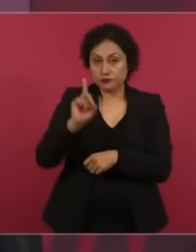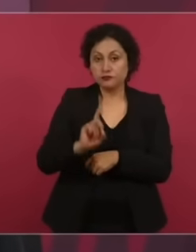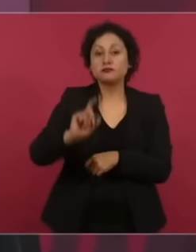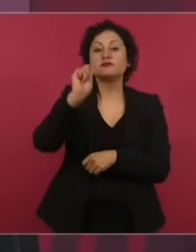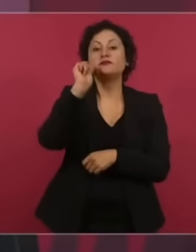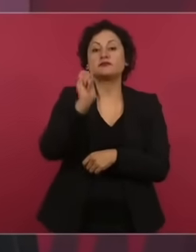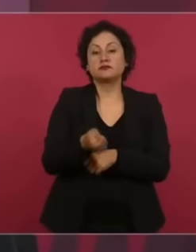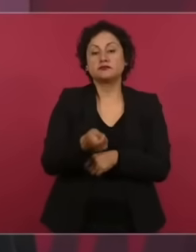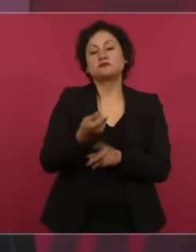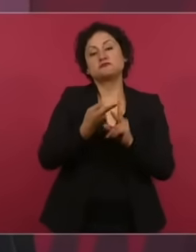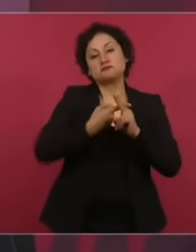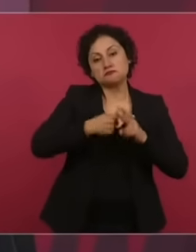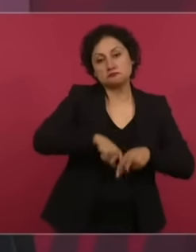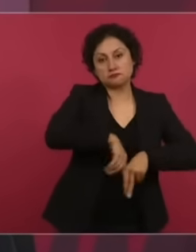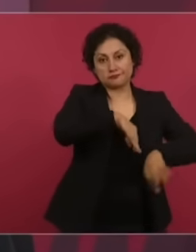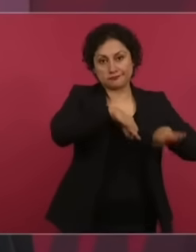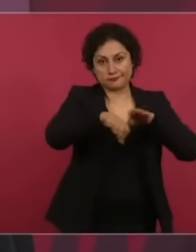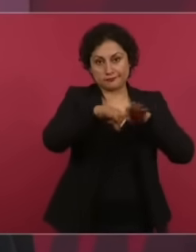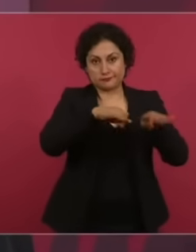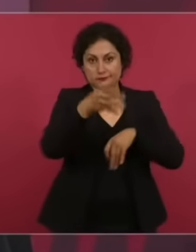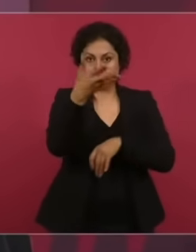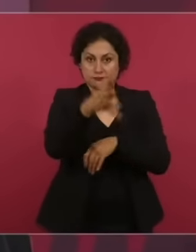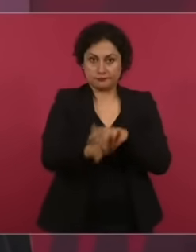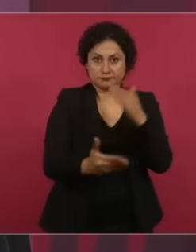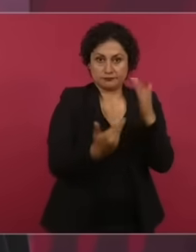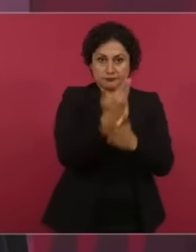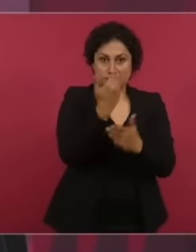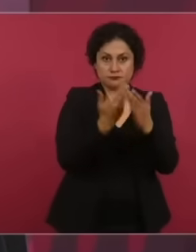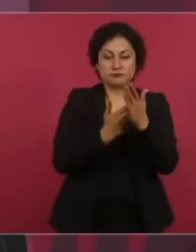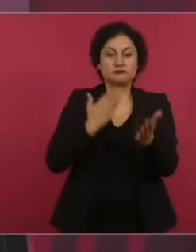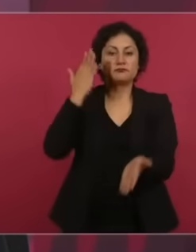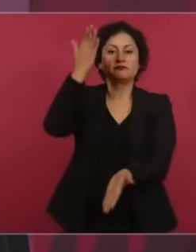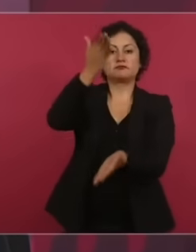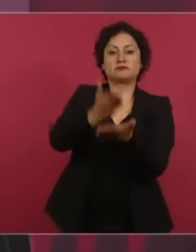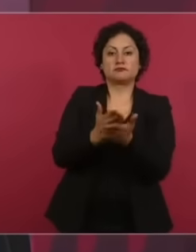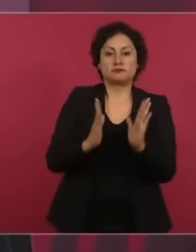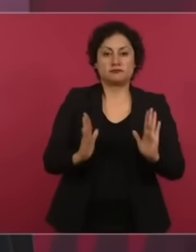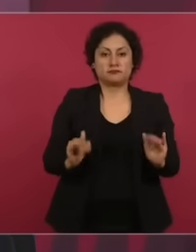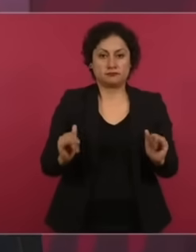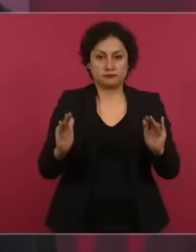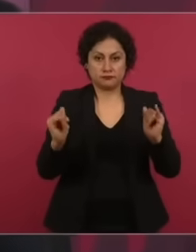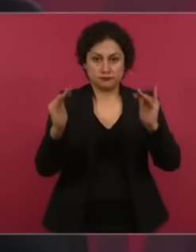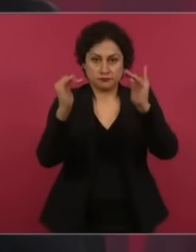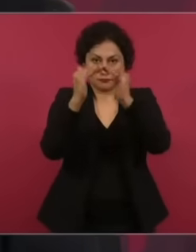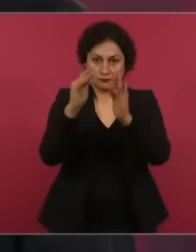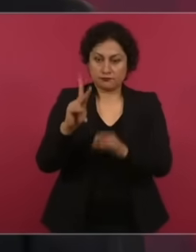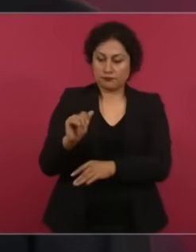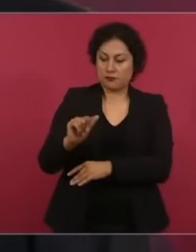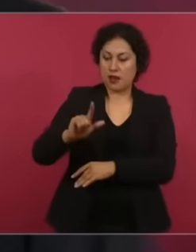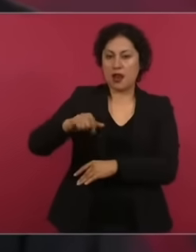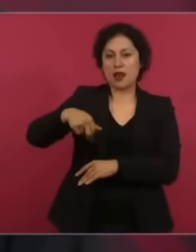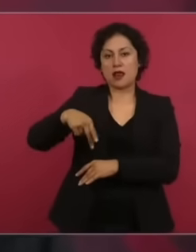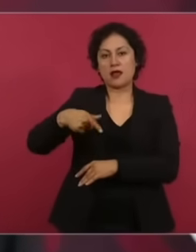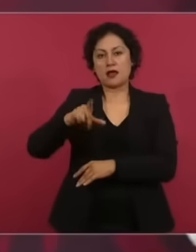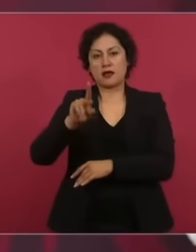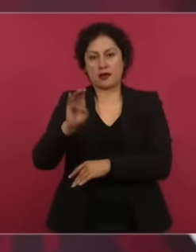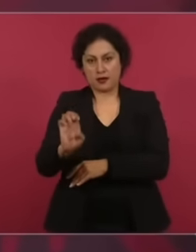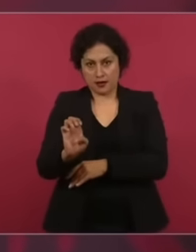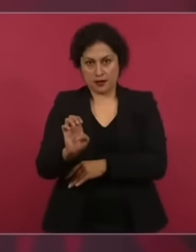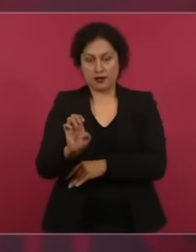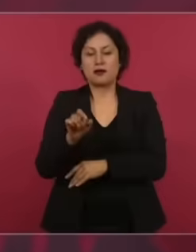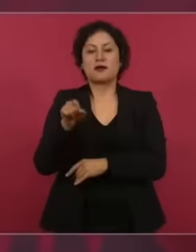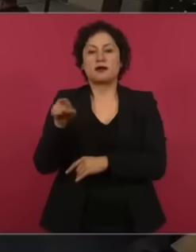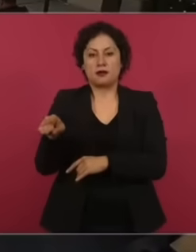empezamos a las 10 de la mañana en la zona arqueológica de Palenque. Nos va a